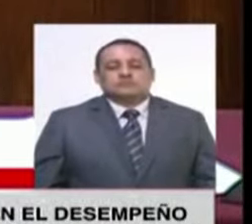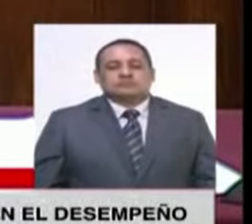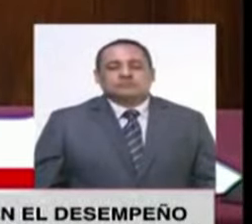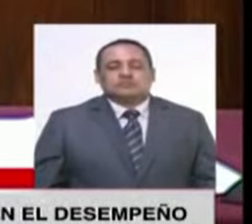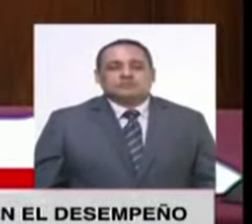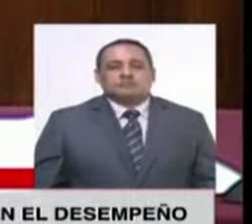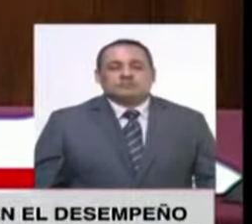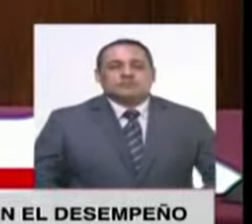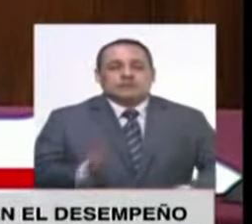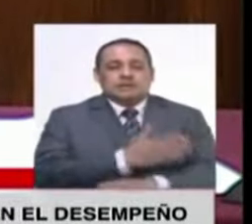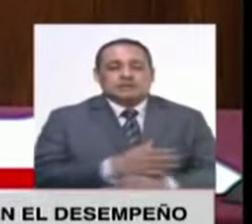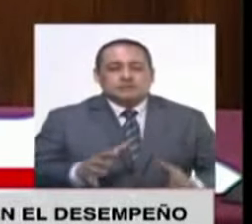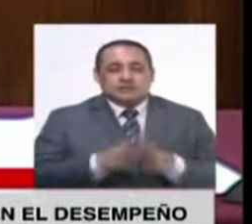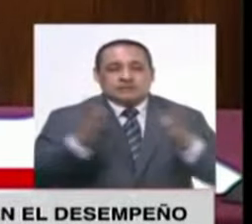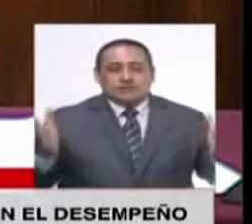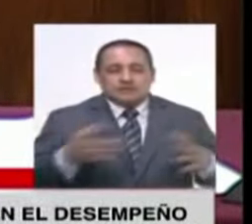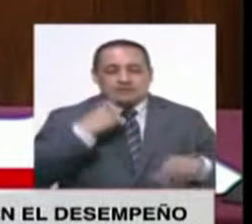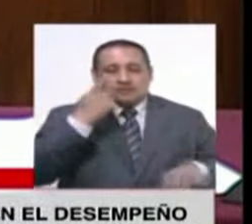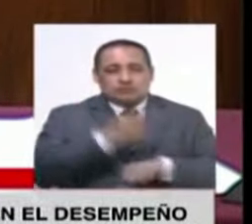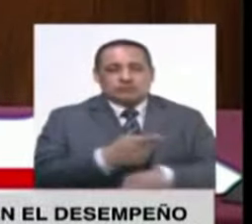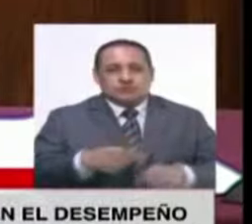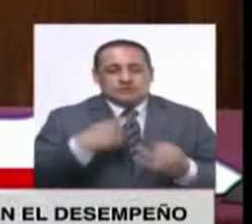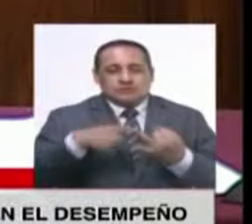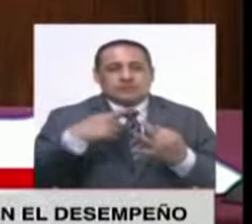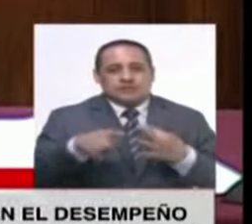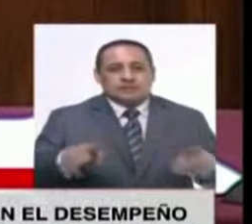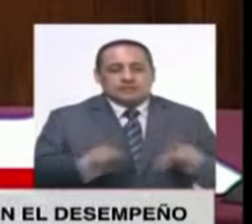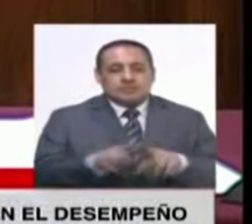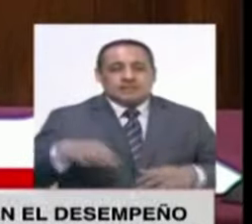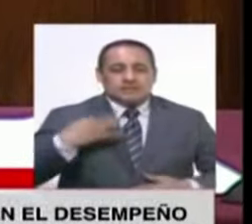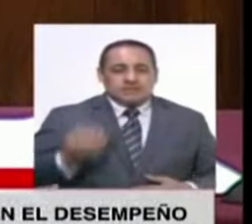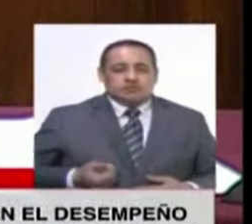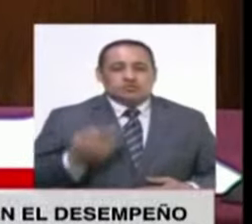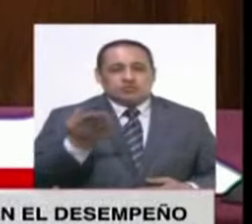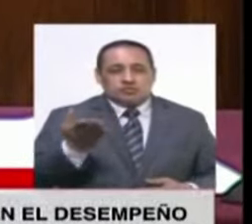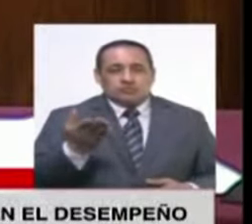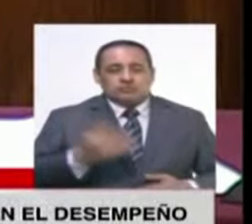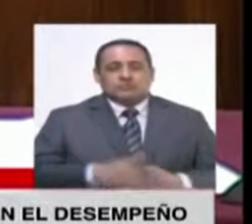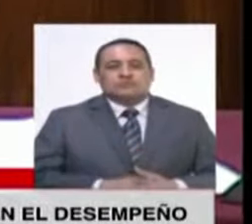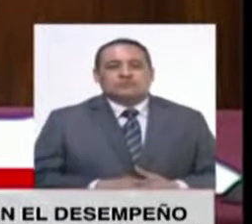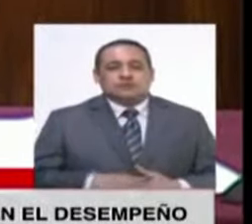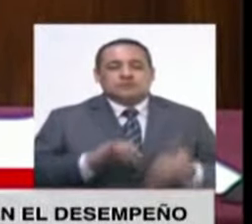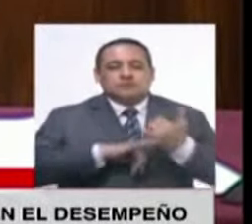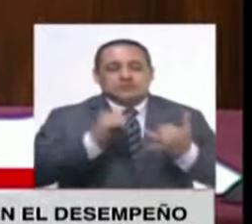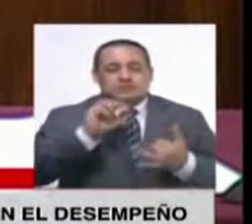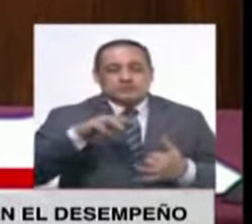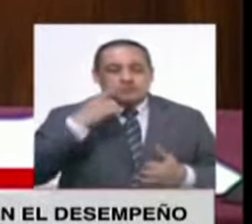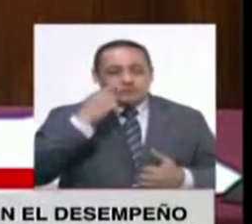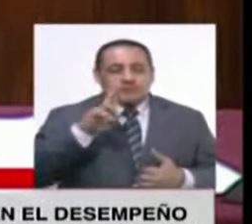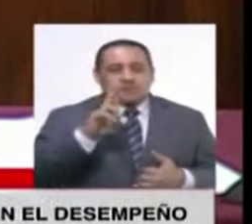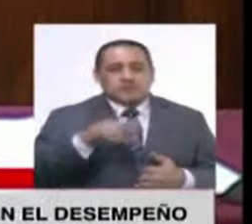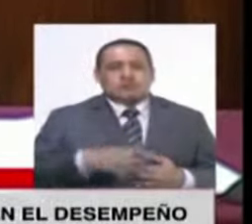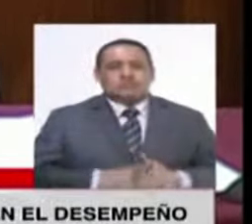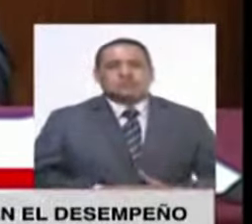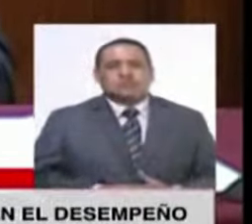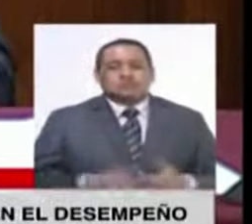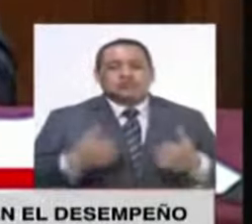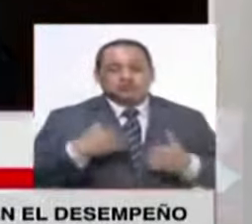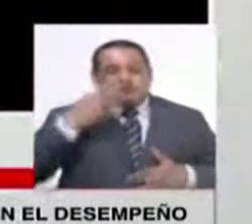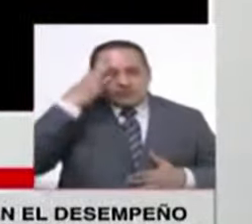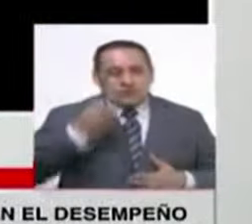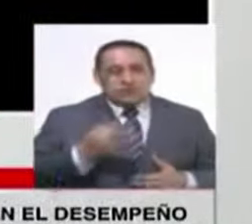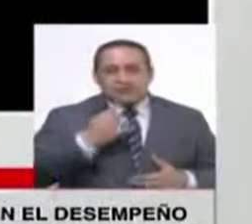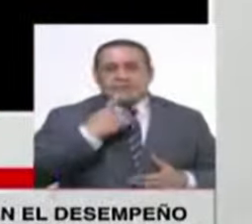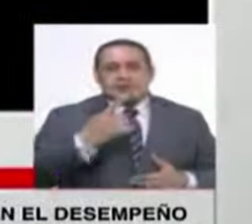Ante las graves denuncias que ha hecho el señor Samir Villaverde, yo creo que